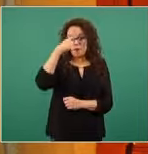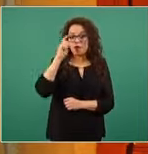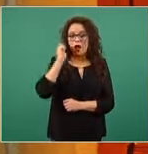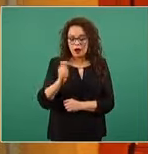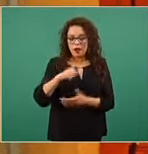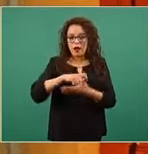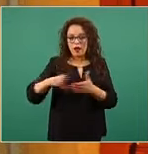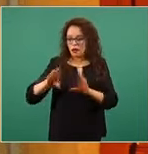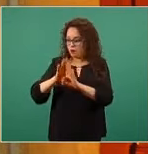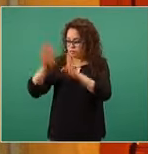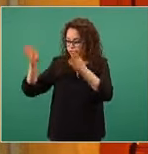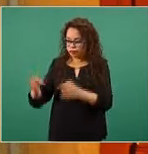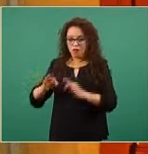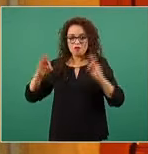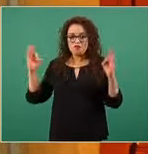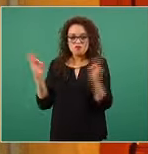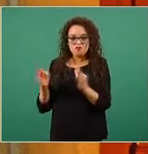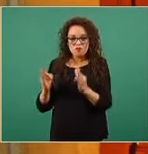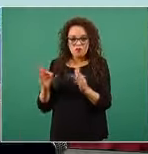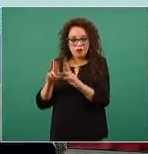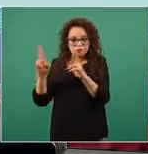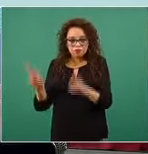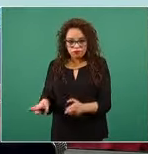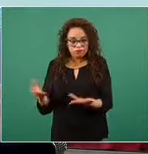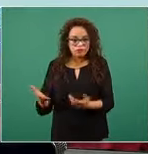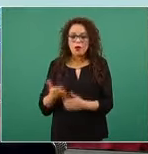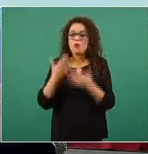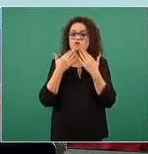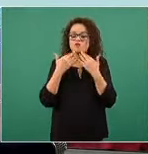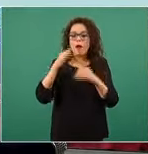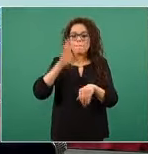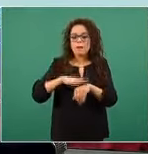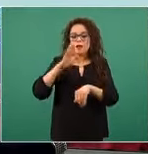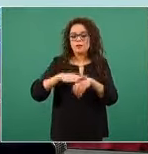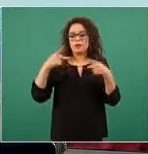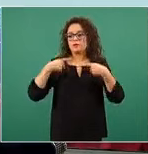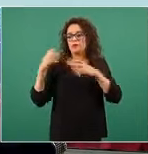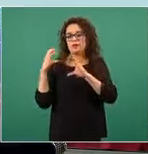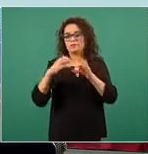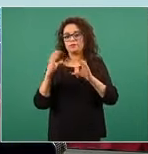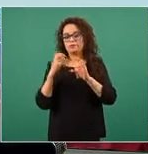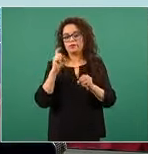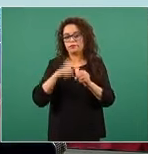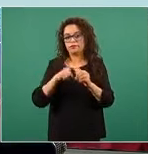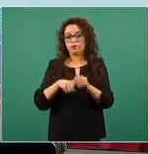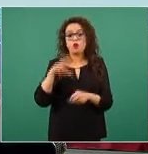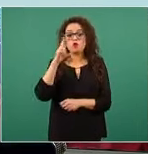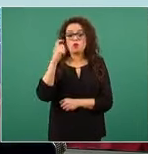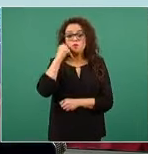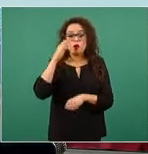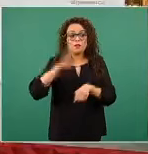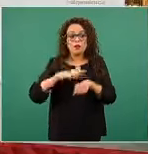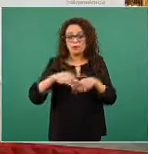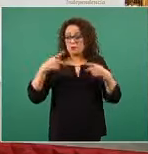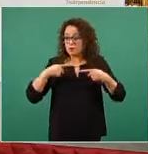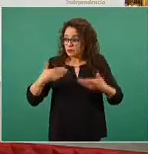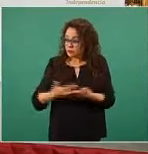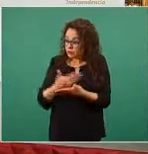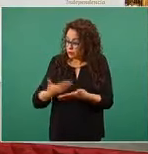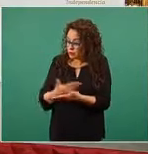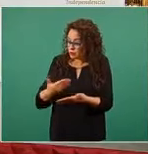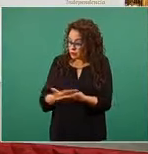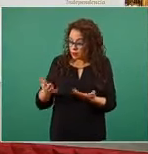la famosa red fría, no se contrató más personal a pesar de que siguió creciendo la población, se empezó a ampliar la cantidad de